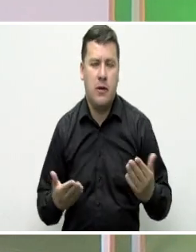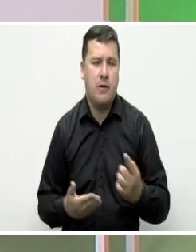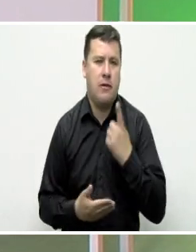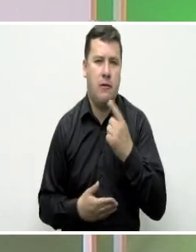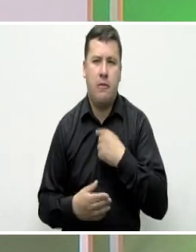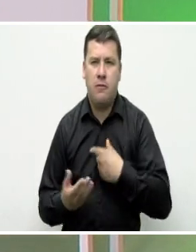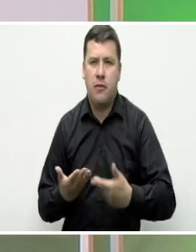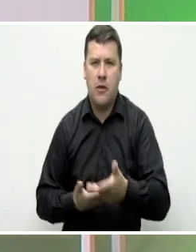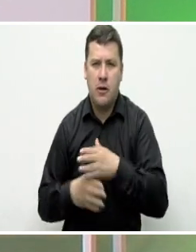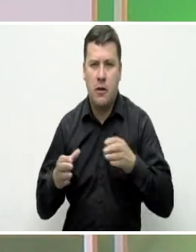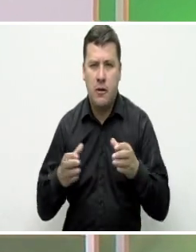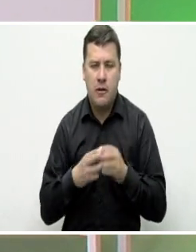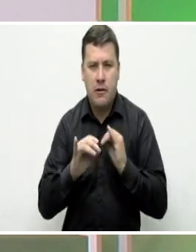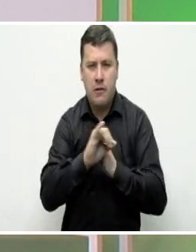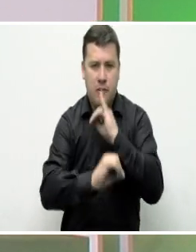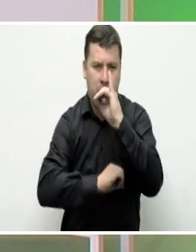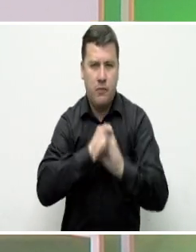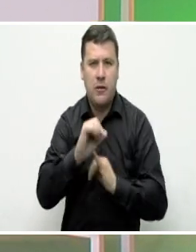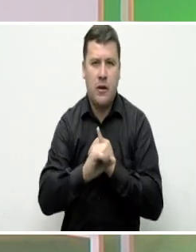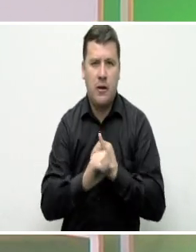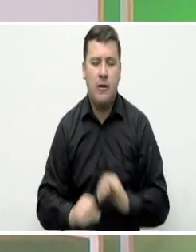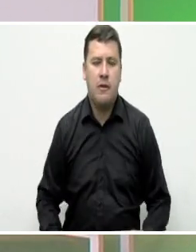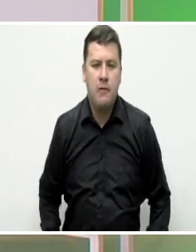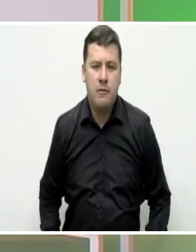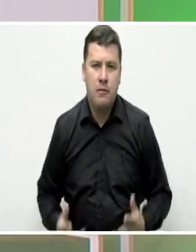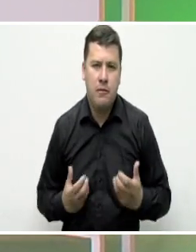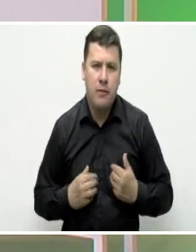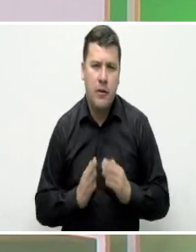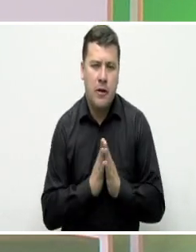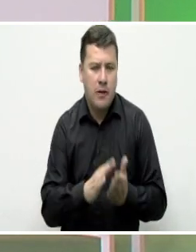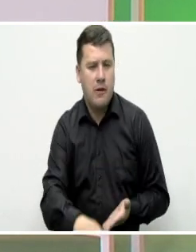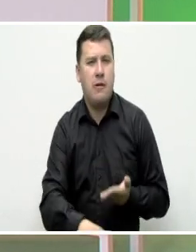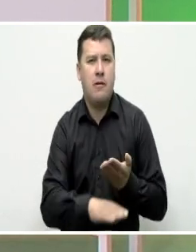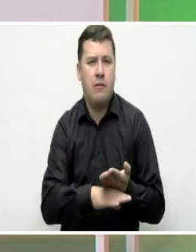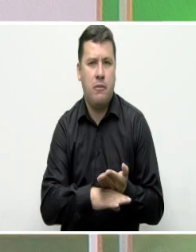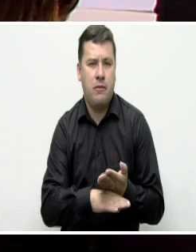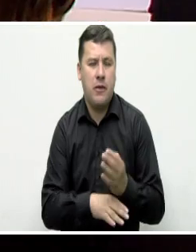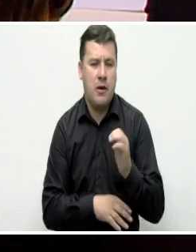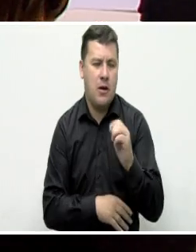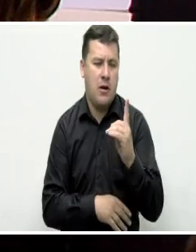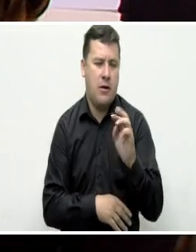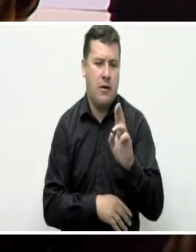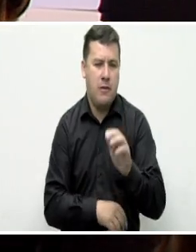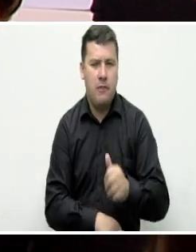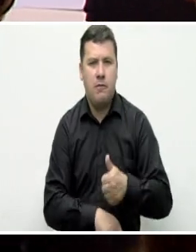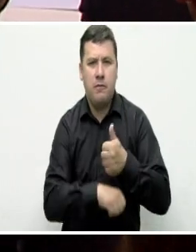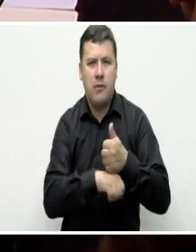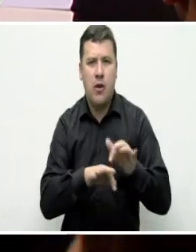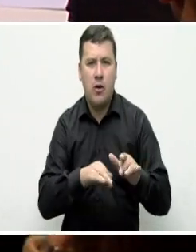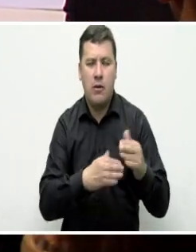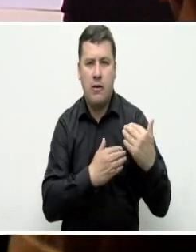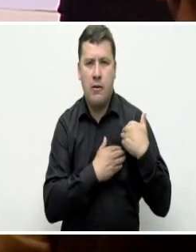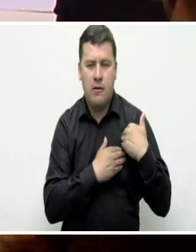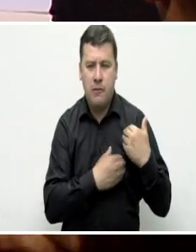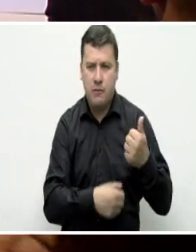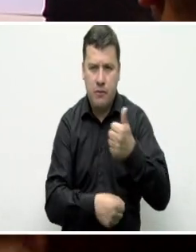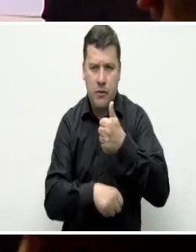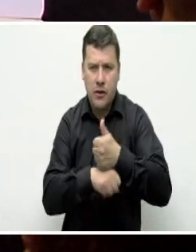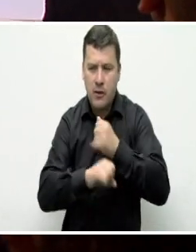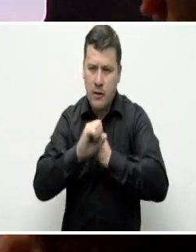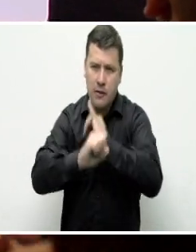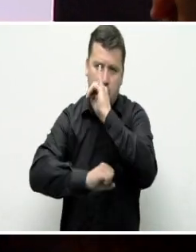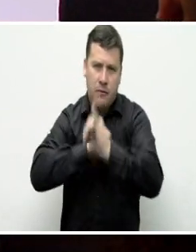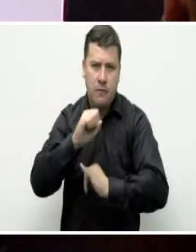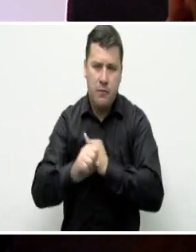la cooperación internacional. Y quiero pedirle ahora a Ariana Espinosa, la jefe de la Oficina de Asuntos